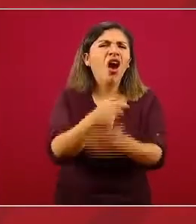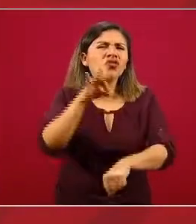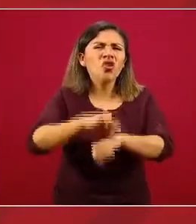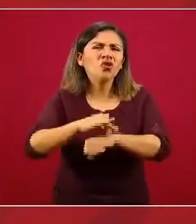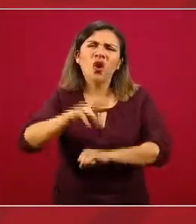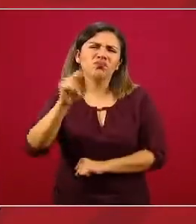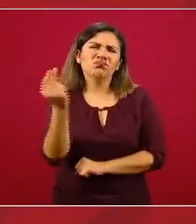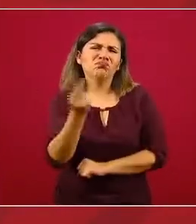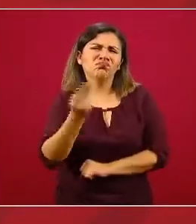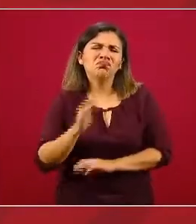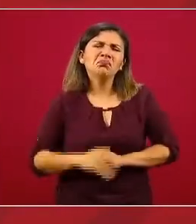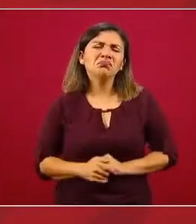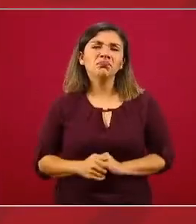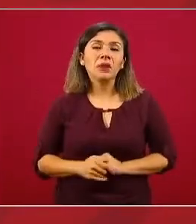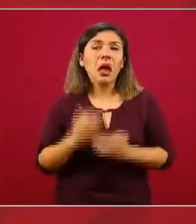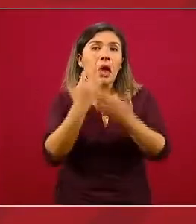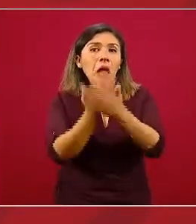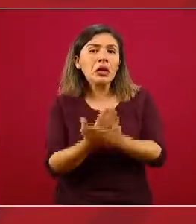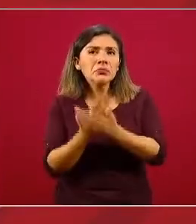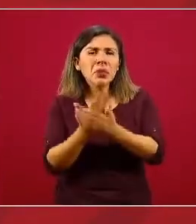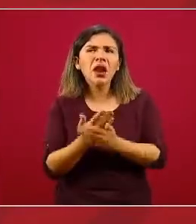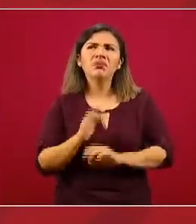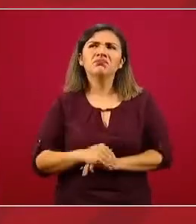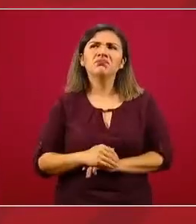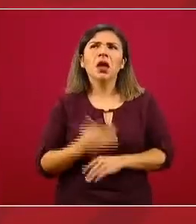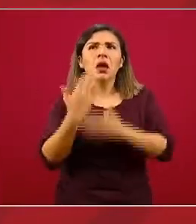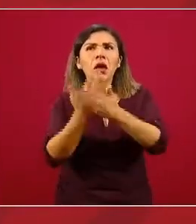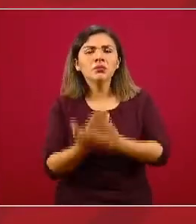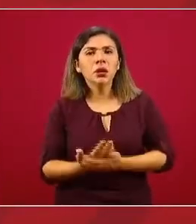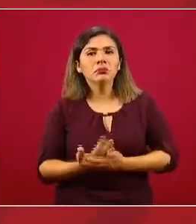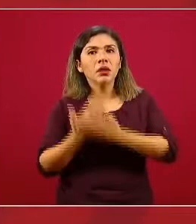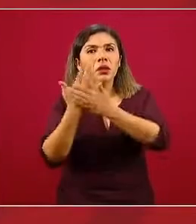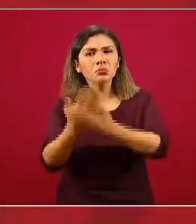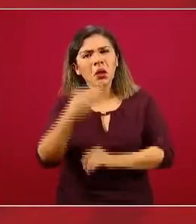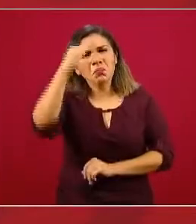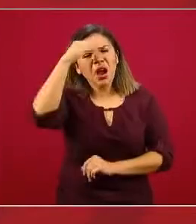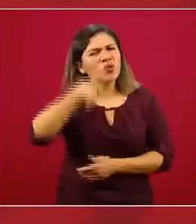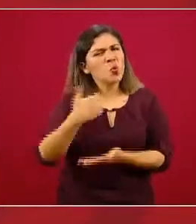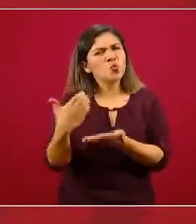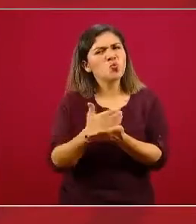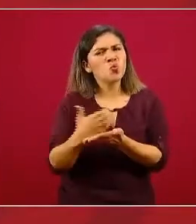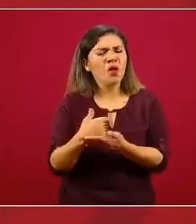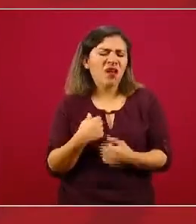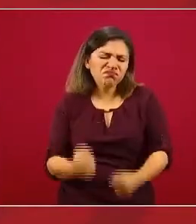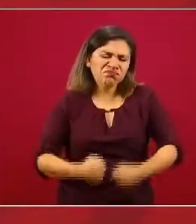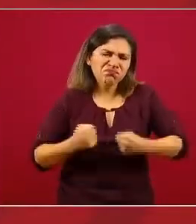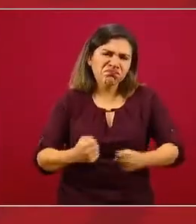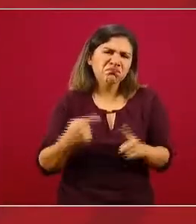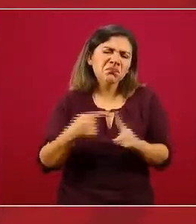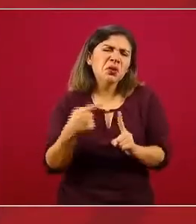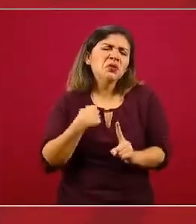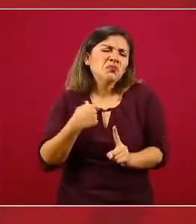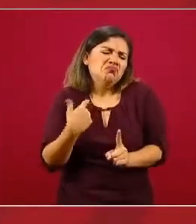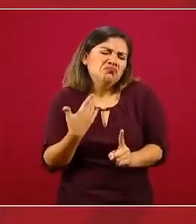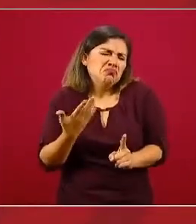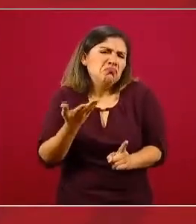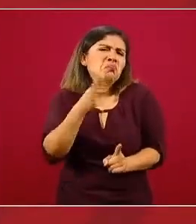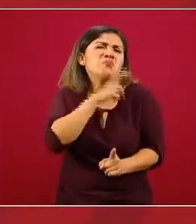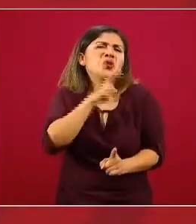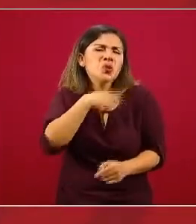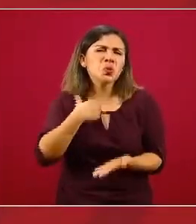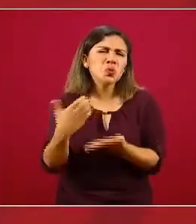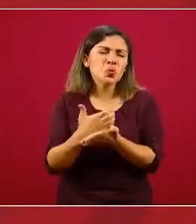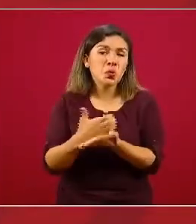se espera y no va a consulta, y se espera y piensa que se va a recuperar en algún momento pronto.